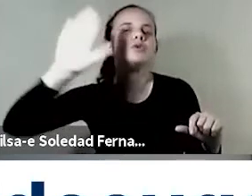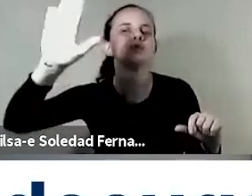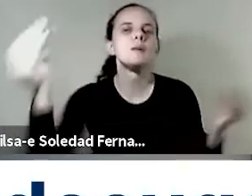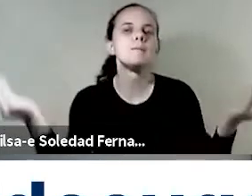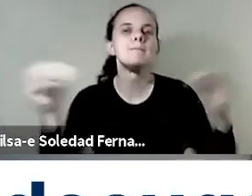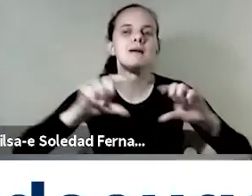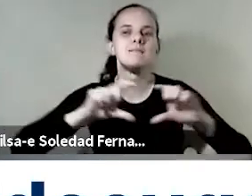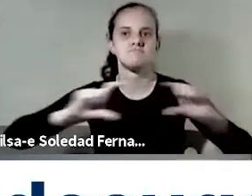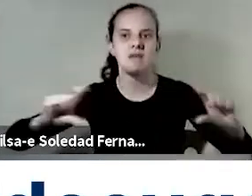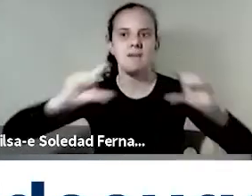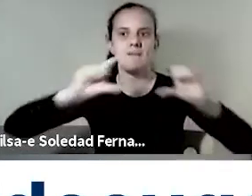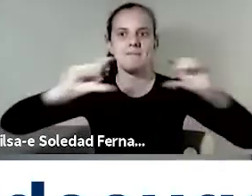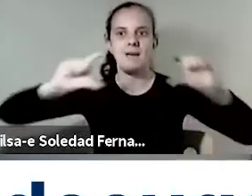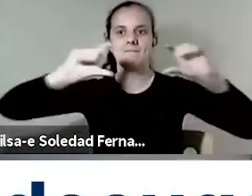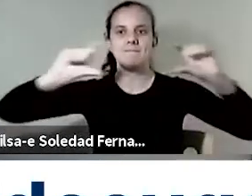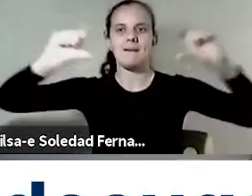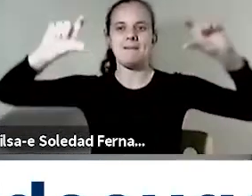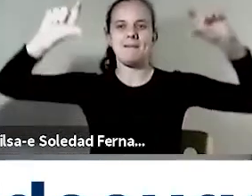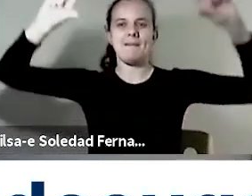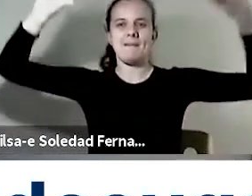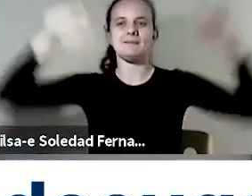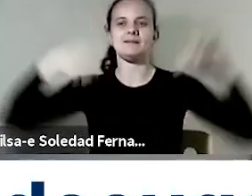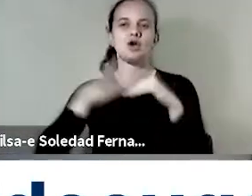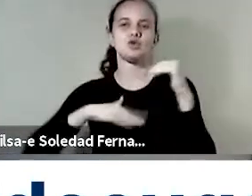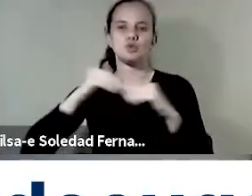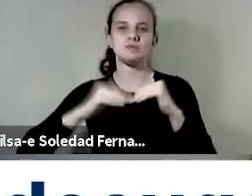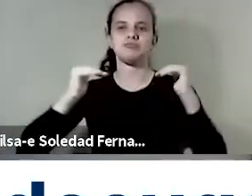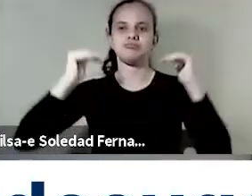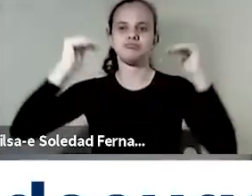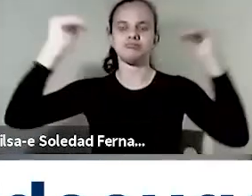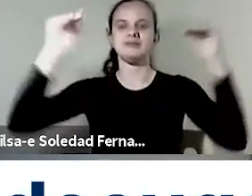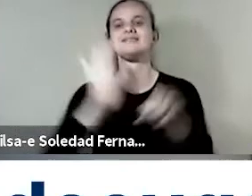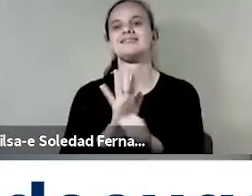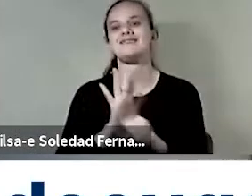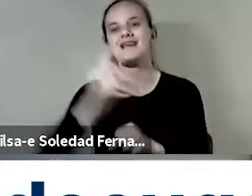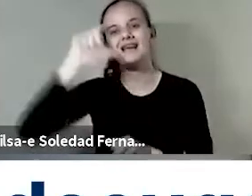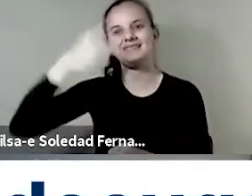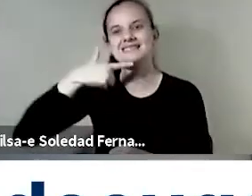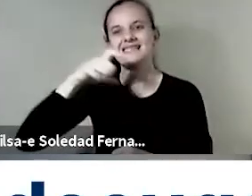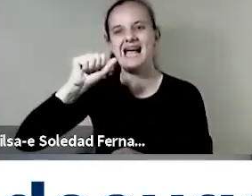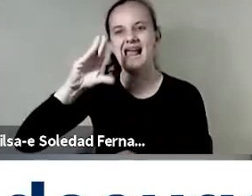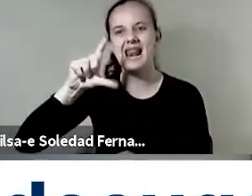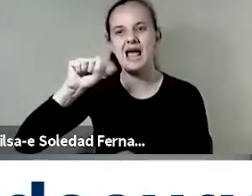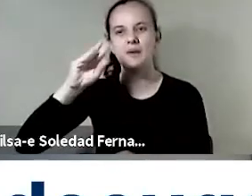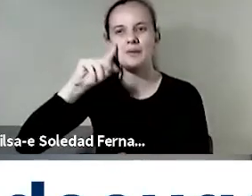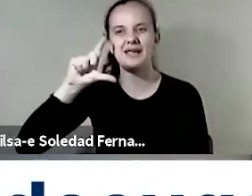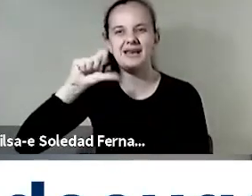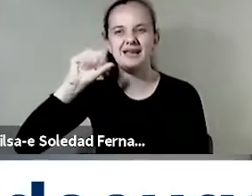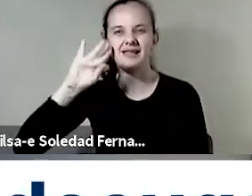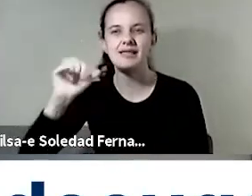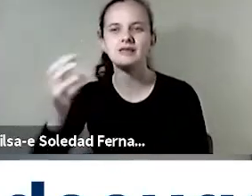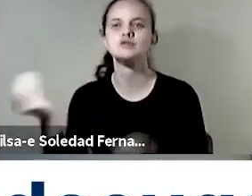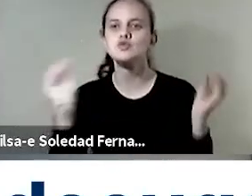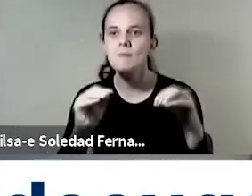yo en realidad solamente quiero armar las bases. Es pensar en el futuro y decir que esto sea compatible con todo lo que yo después quiera